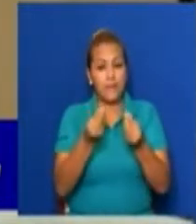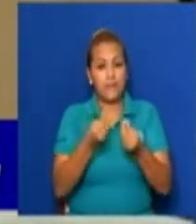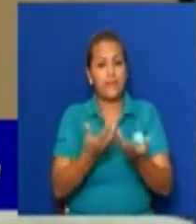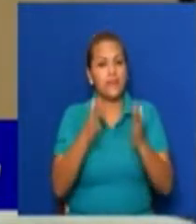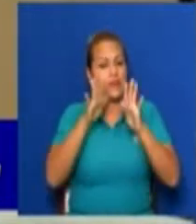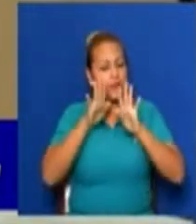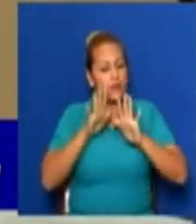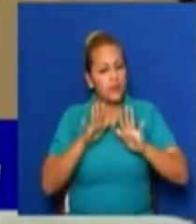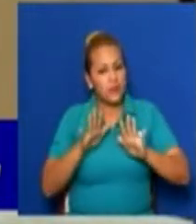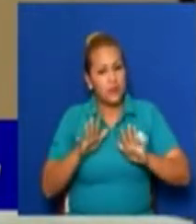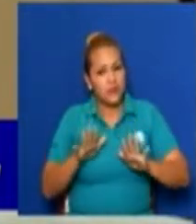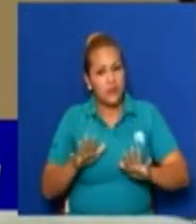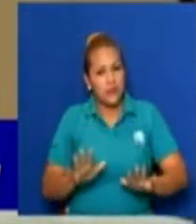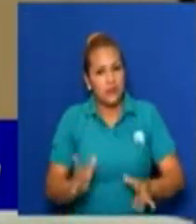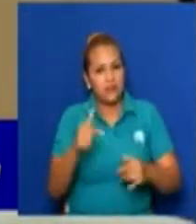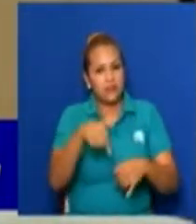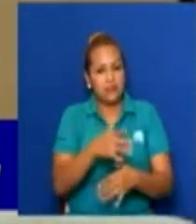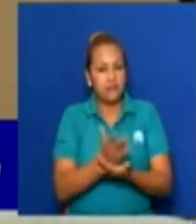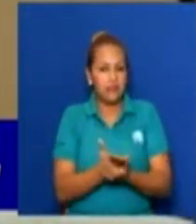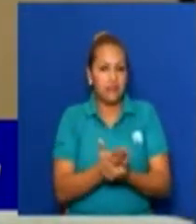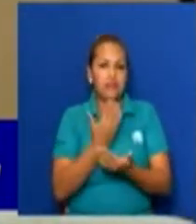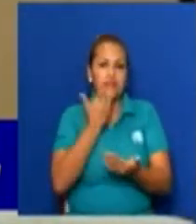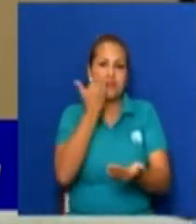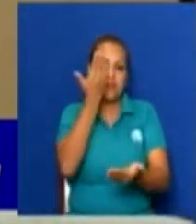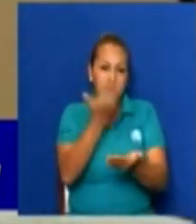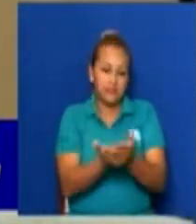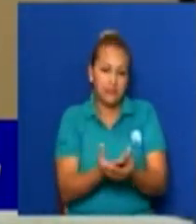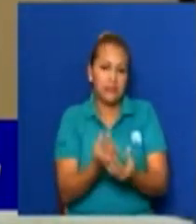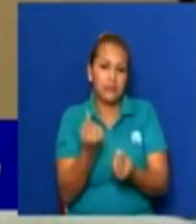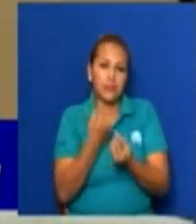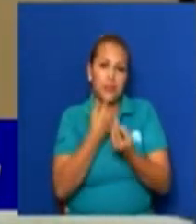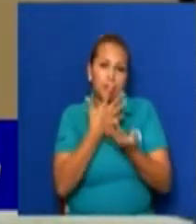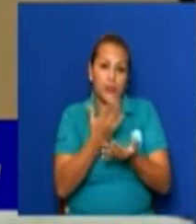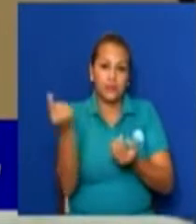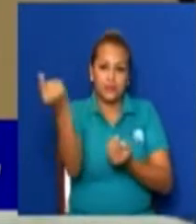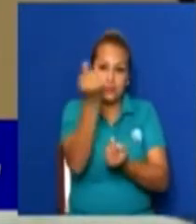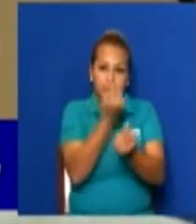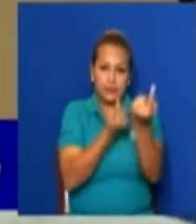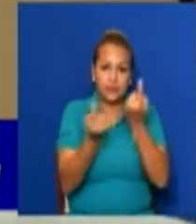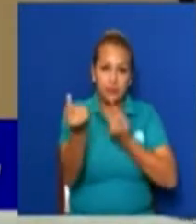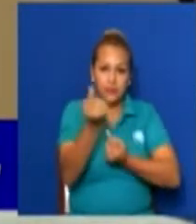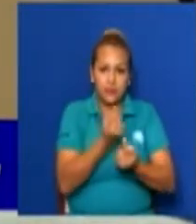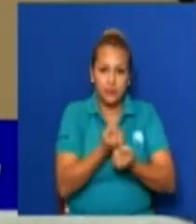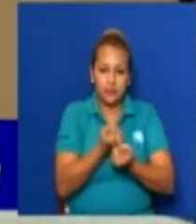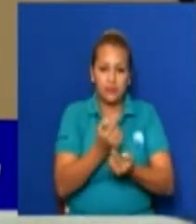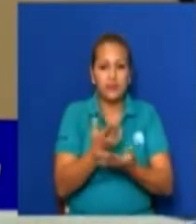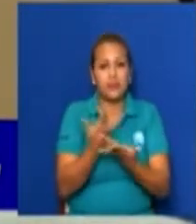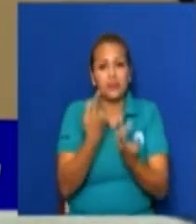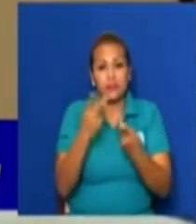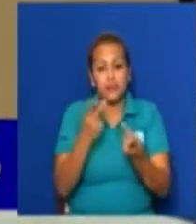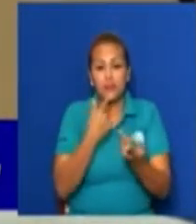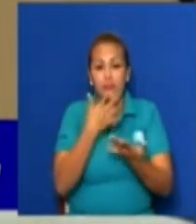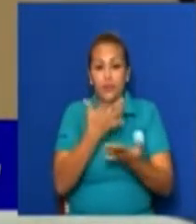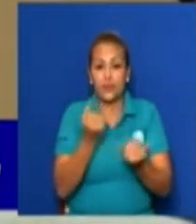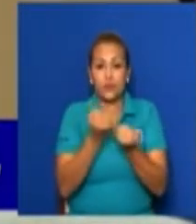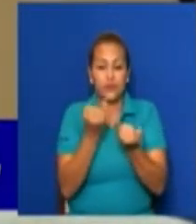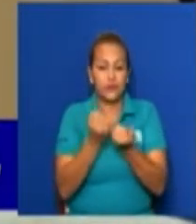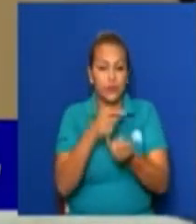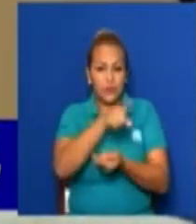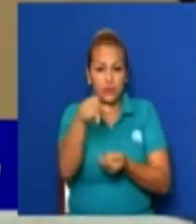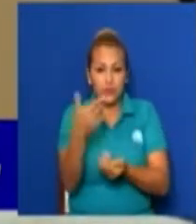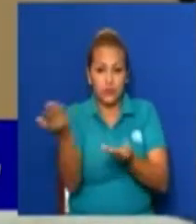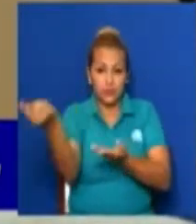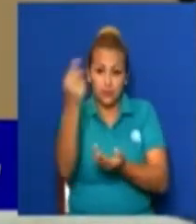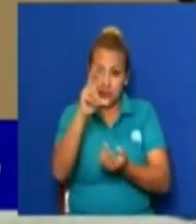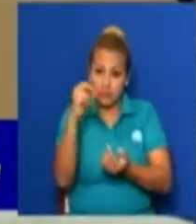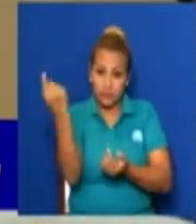economía nacional. Gracias por haber asistido, porque si sin ustedes no hubiésemos tenido el éxito esperado.